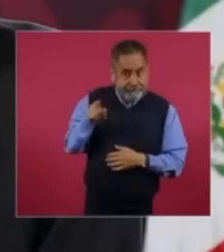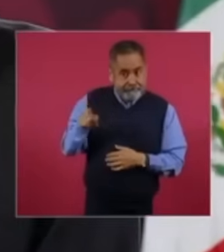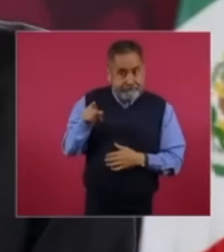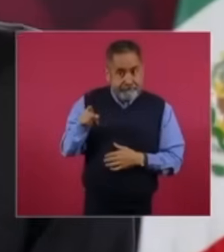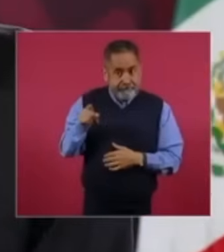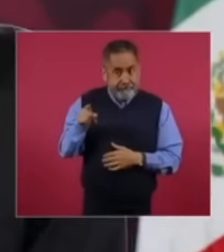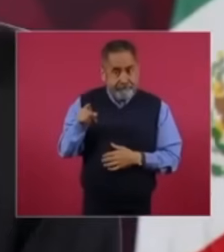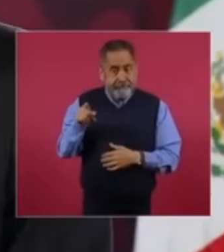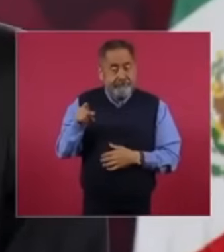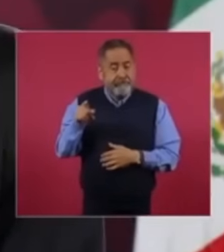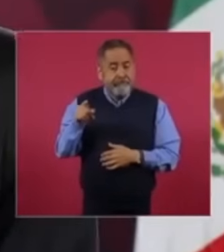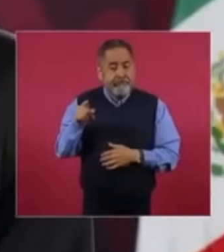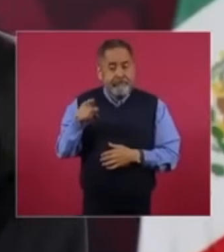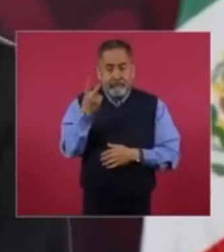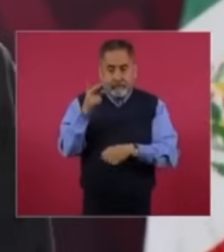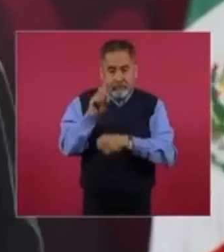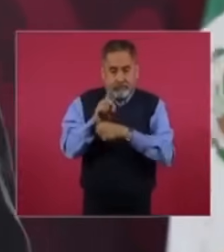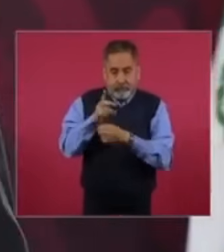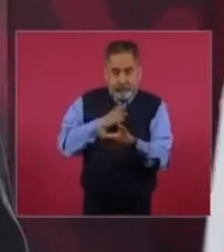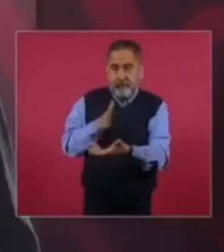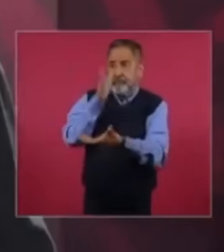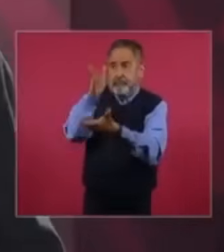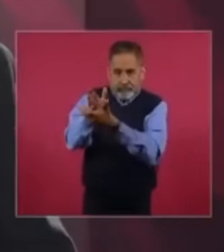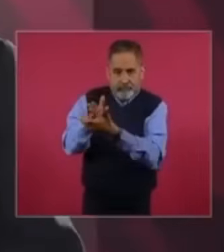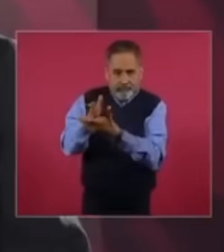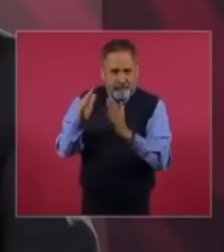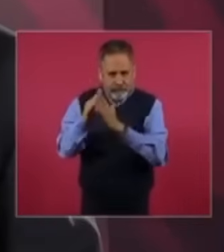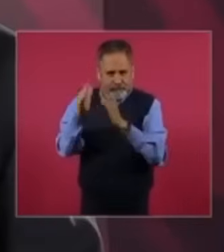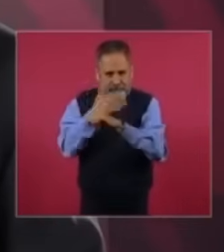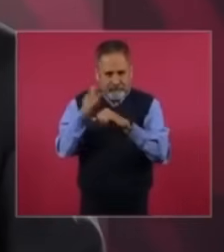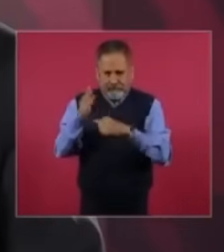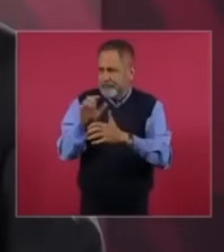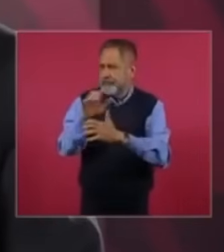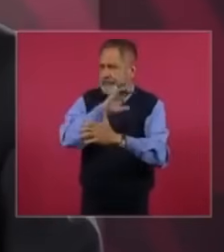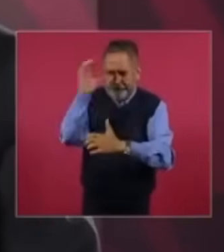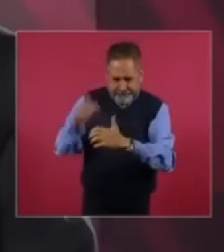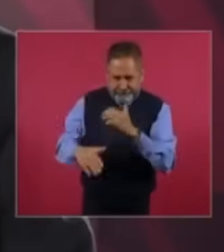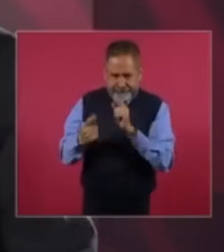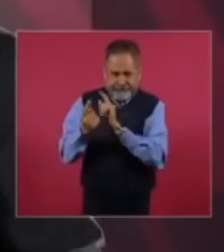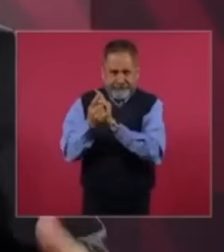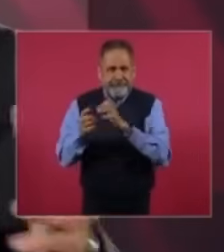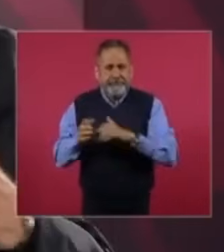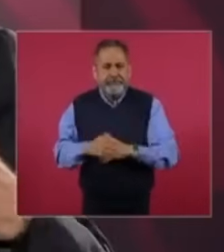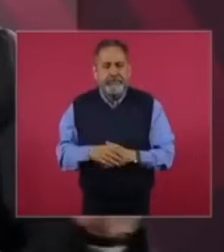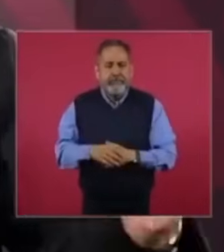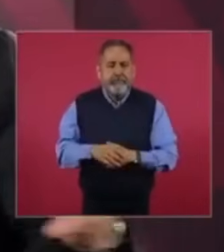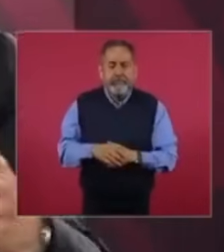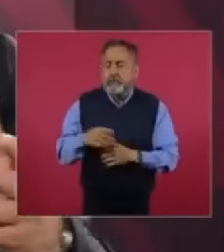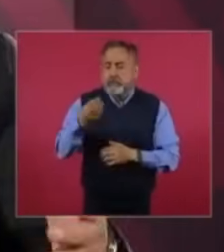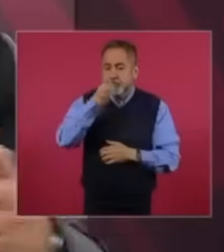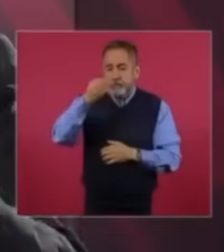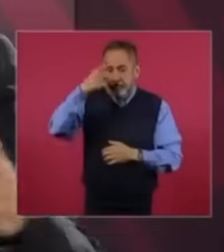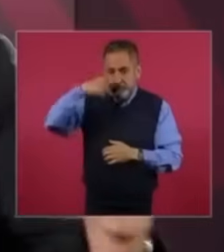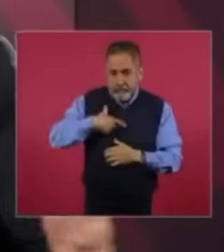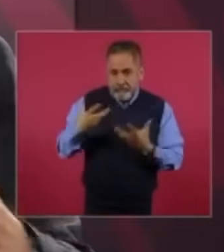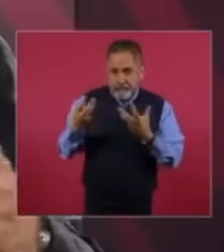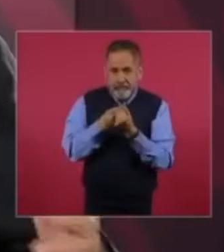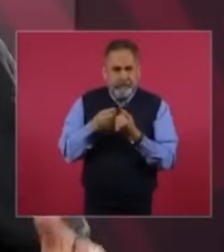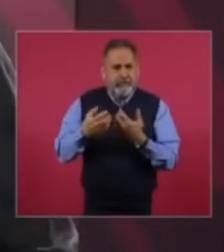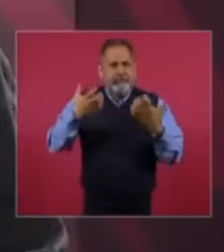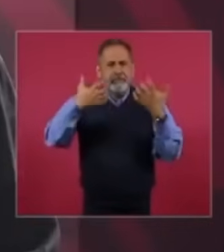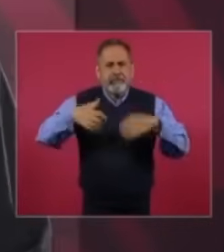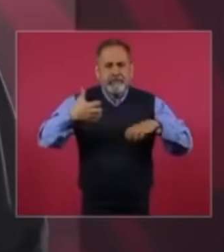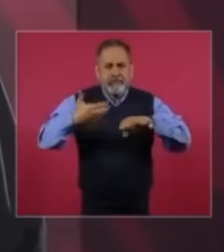ya la gira de dos días, se terminaba con una cena de empresarios